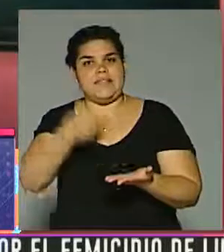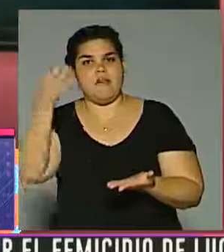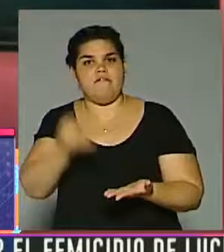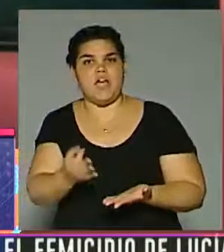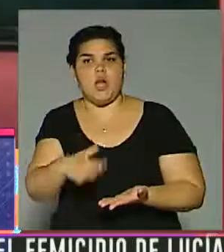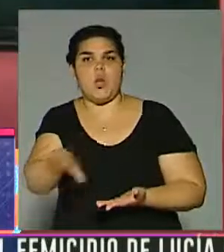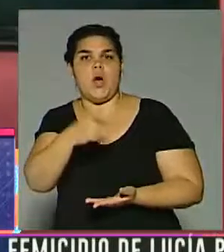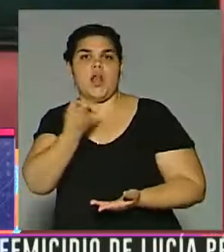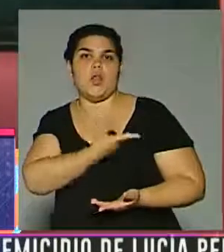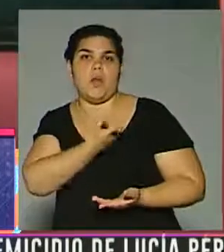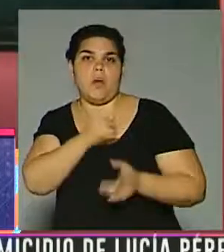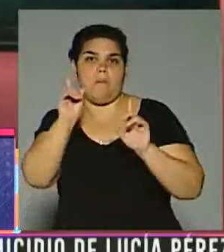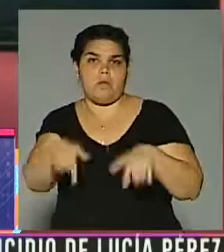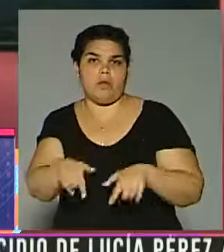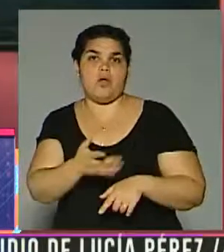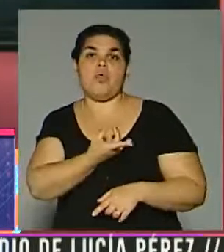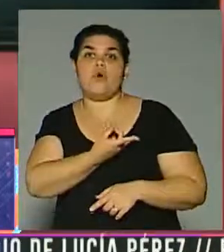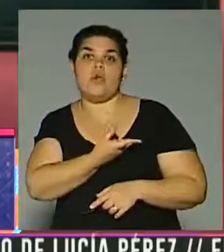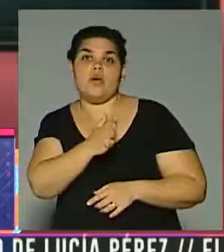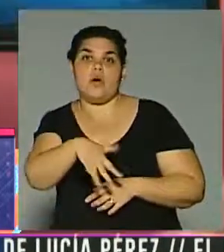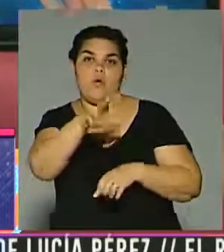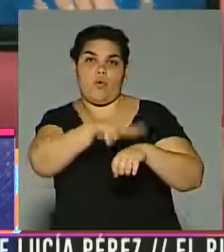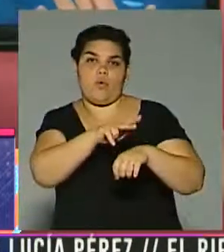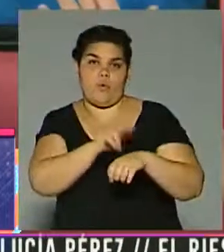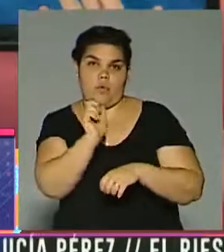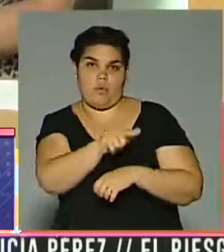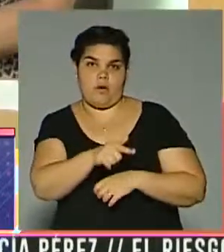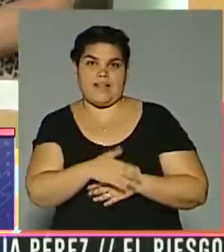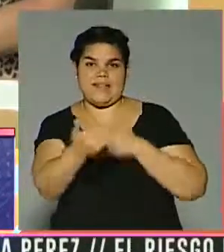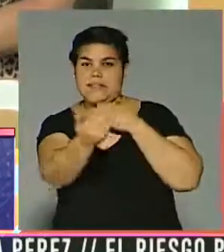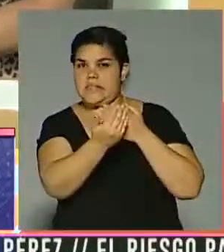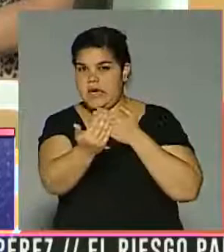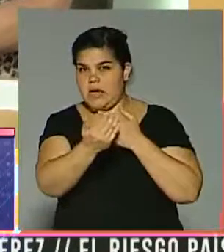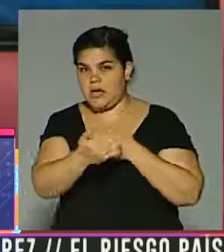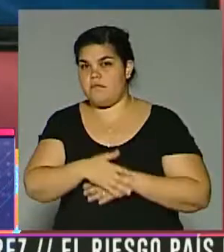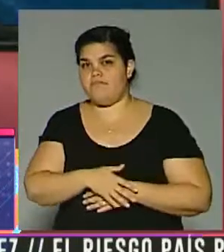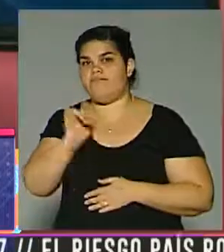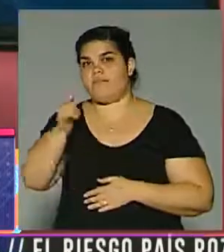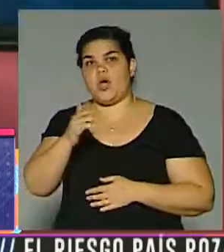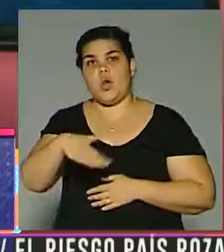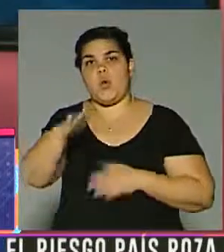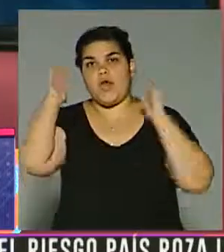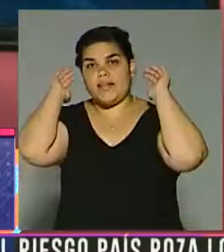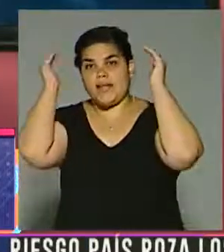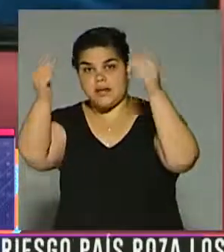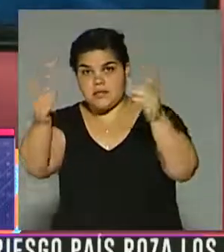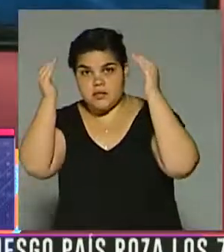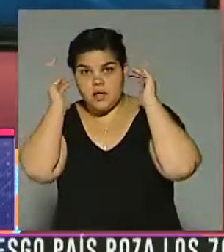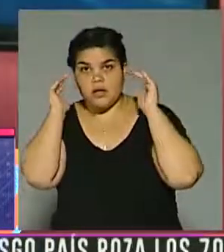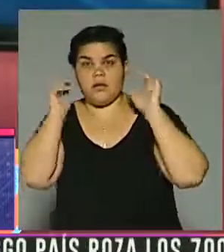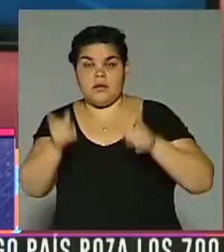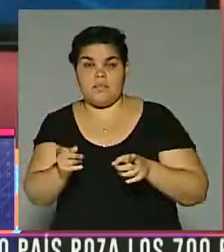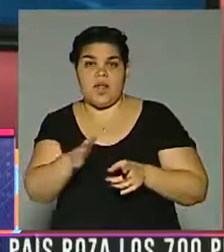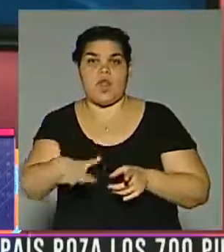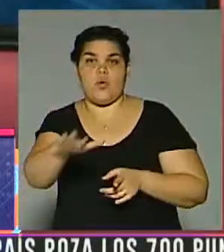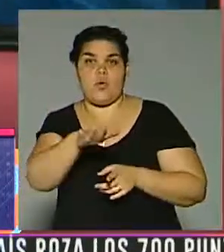sede particular, se va a jugar en Asunción, en el Estadio Defensor. Como muy cerca, Chau, claro, exactamente, para jugar justamente en la sede de la Conmebol